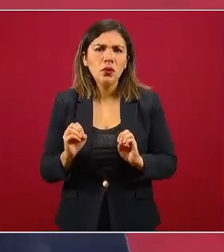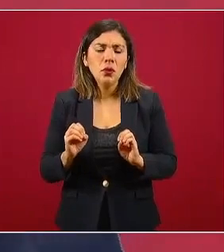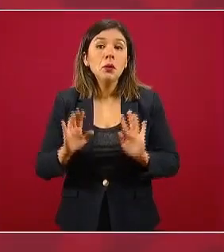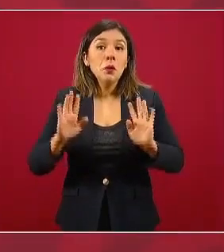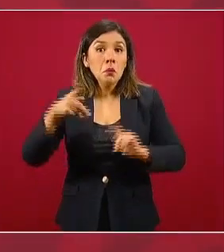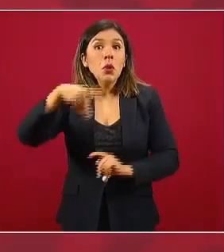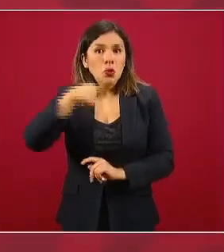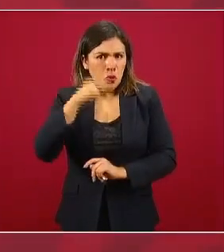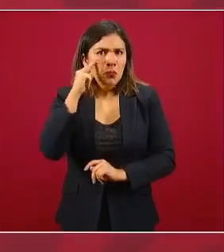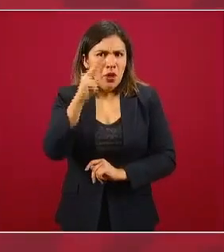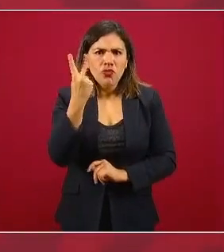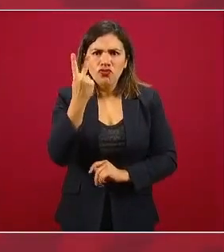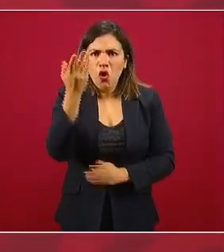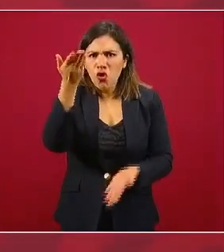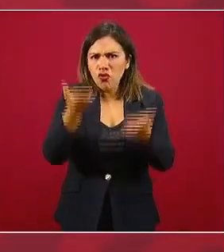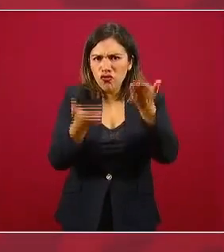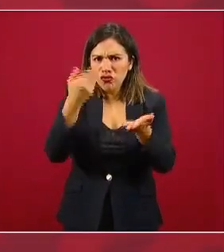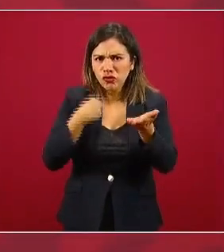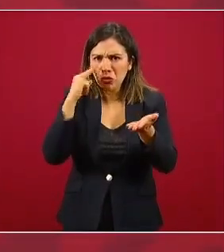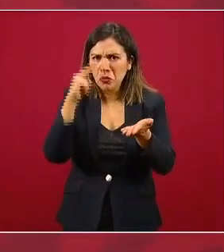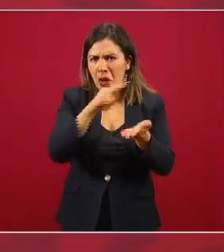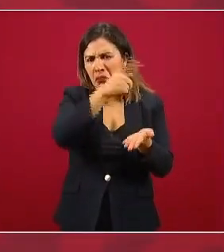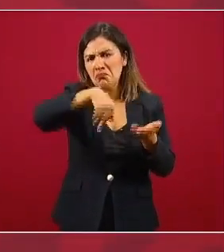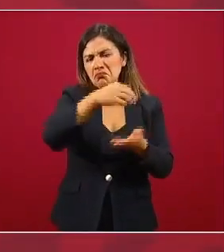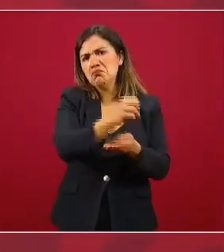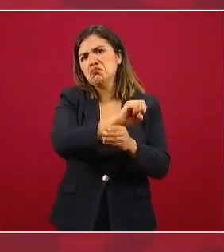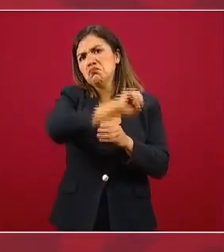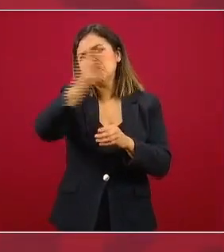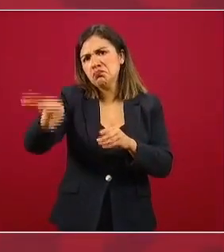Pero he visto 2 que nos mandan.